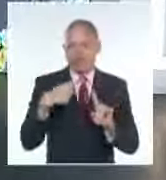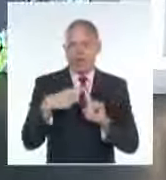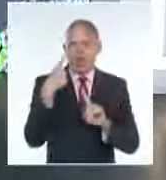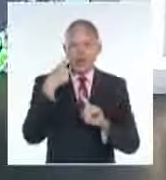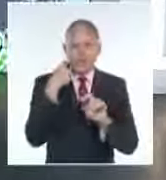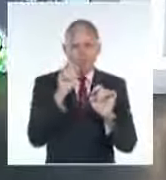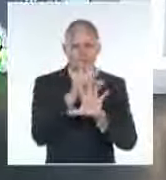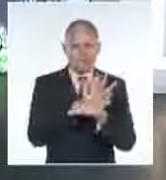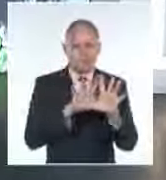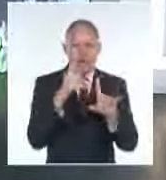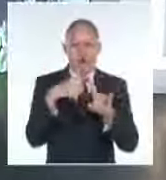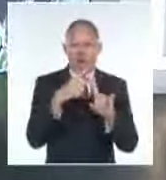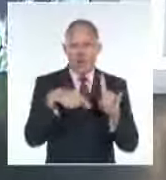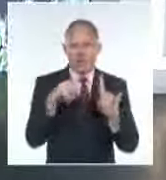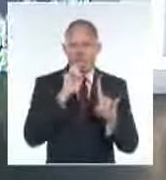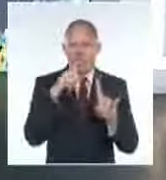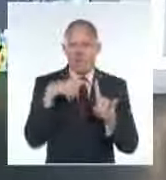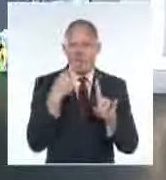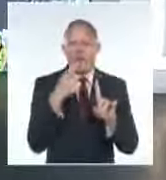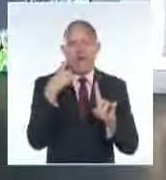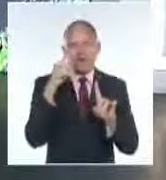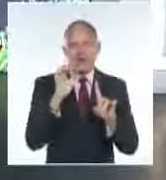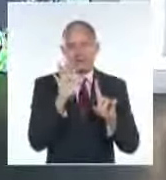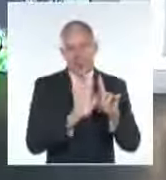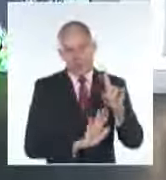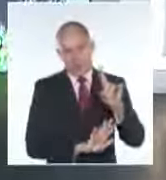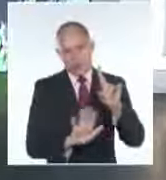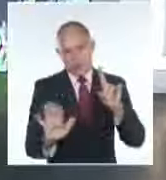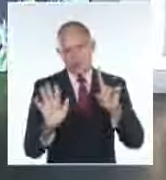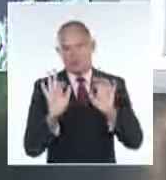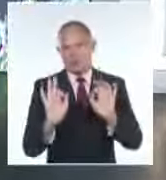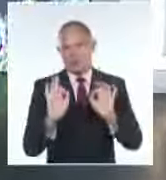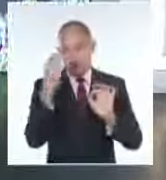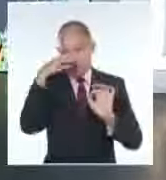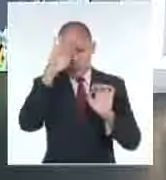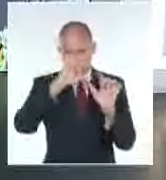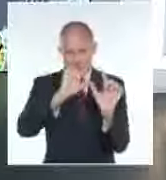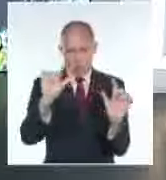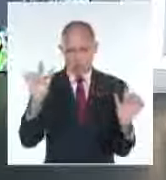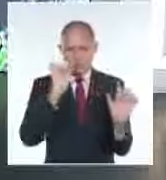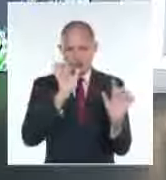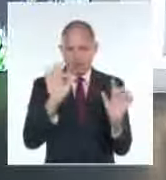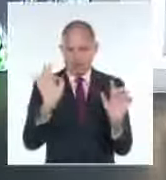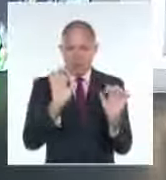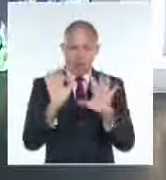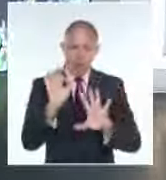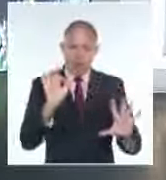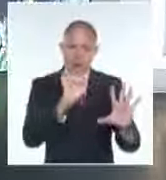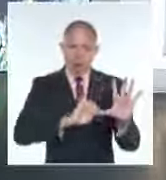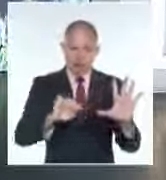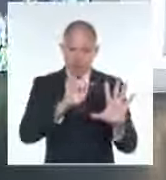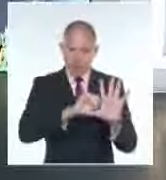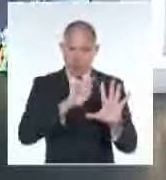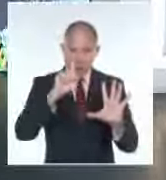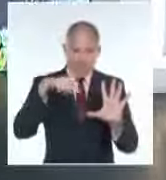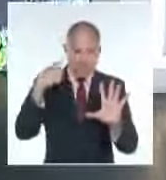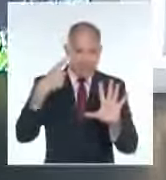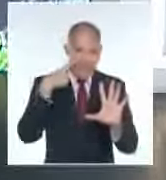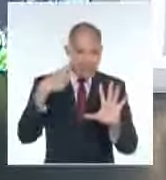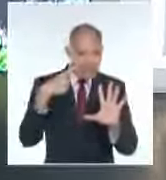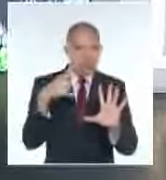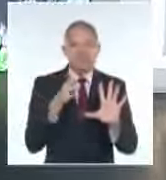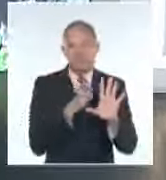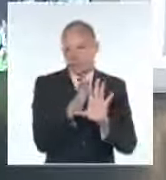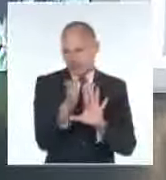una onda Tropical que se mueve por los mares al sur de la mitad Oriental del país estos sistemas mañana se estarán desplazando hacia el